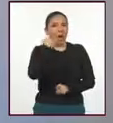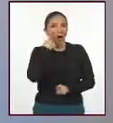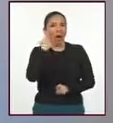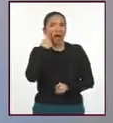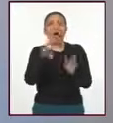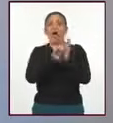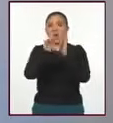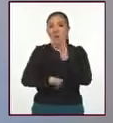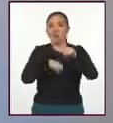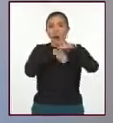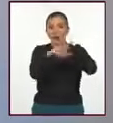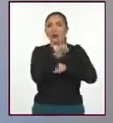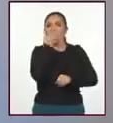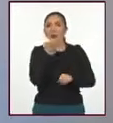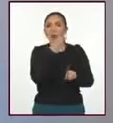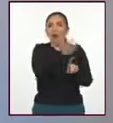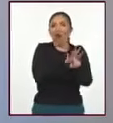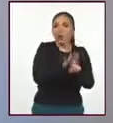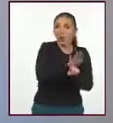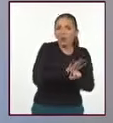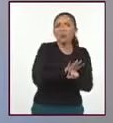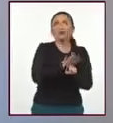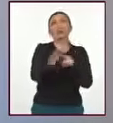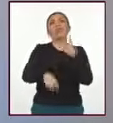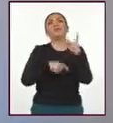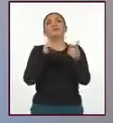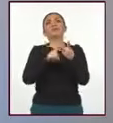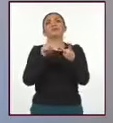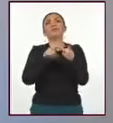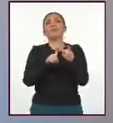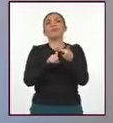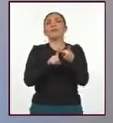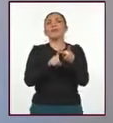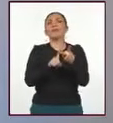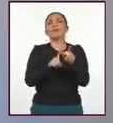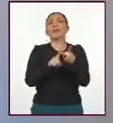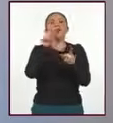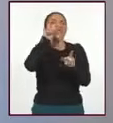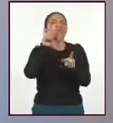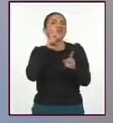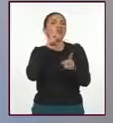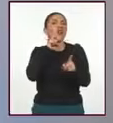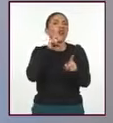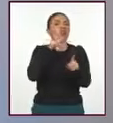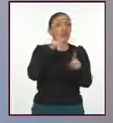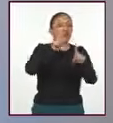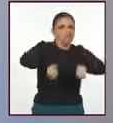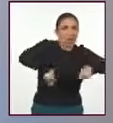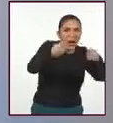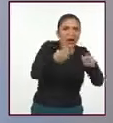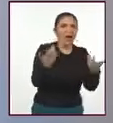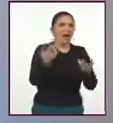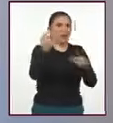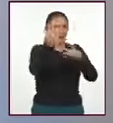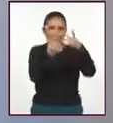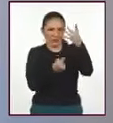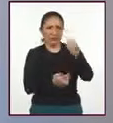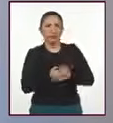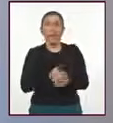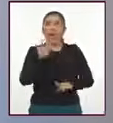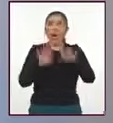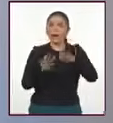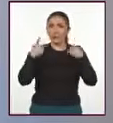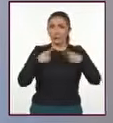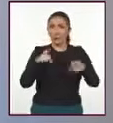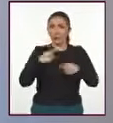acoso escolar, lo que es el acoso sexual y de otras formas, en los cuales hay personas que